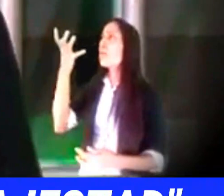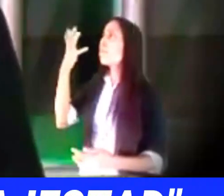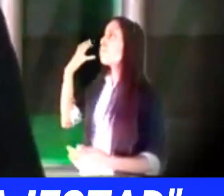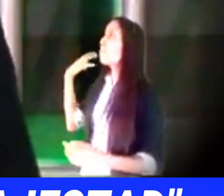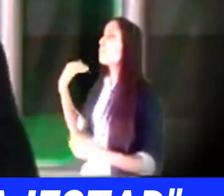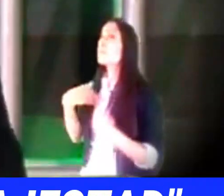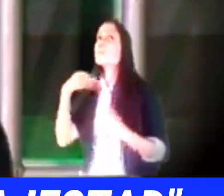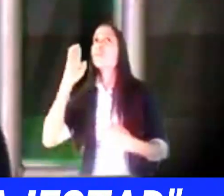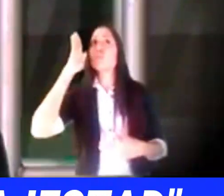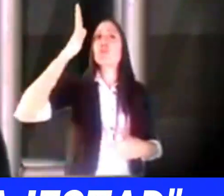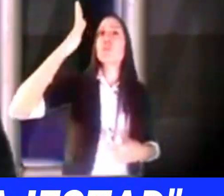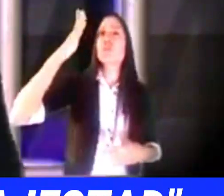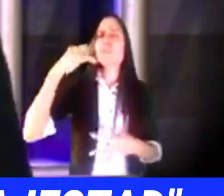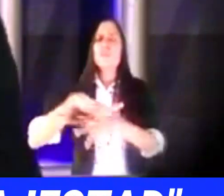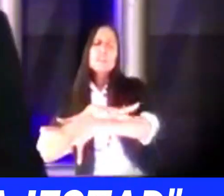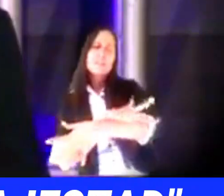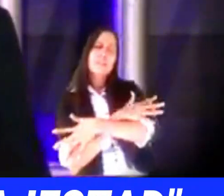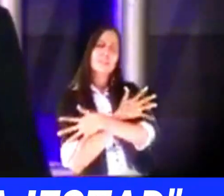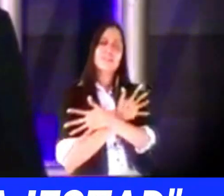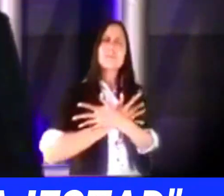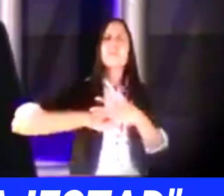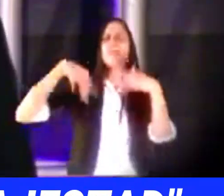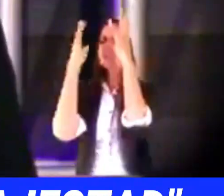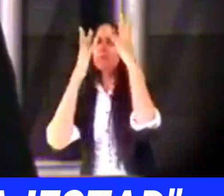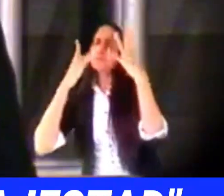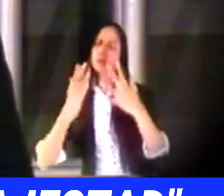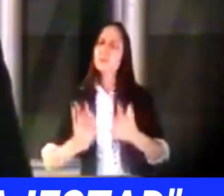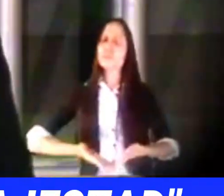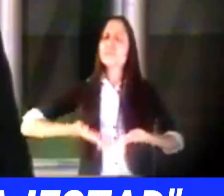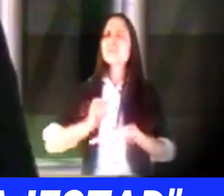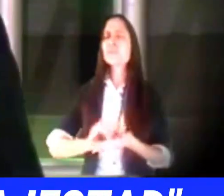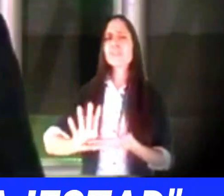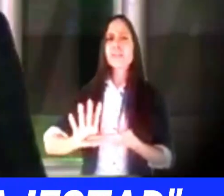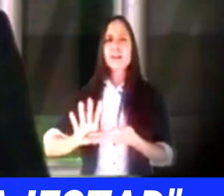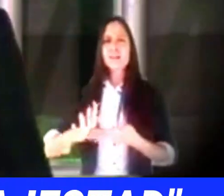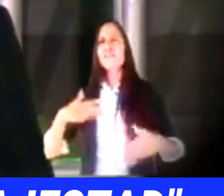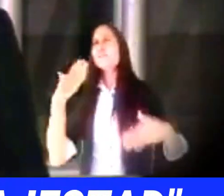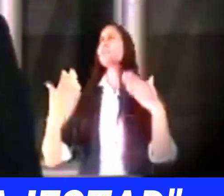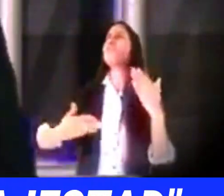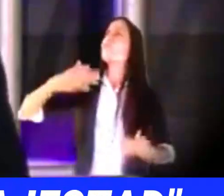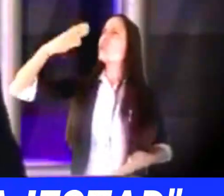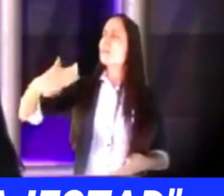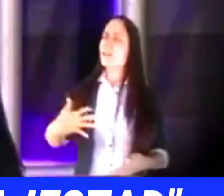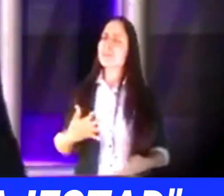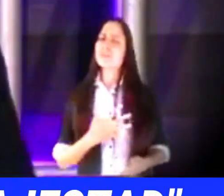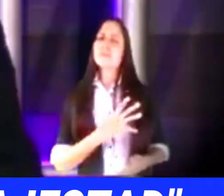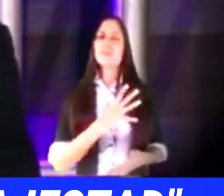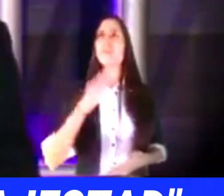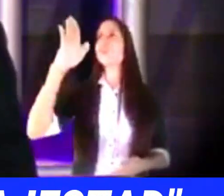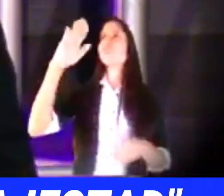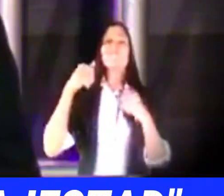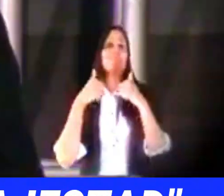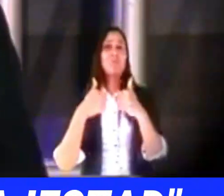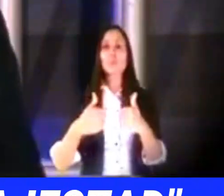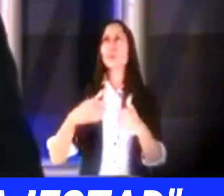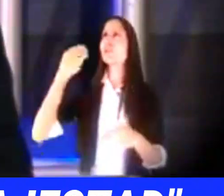Santo, disfrutar de la gracia de Dios? Pero hoy lo tenemos. Dios ha sido bueno. Dios nos ha